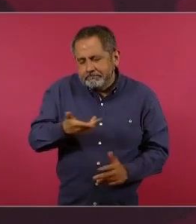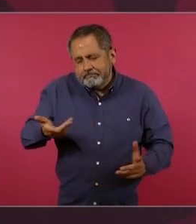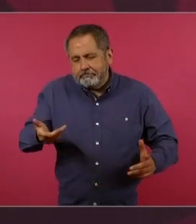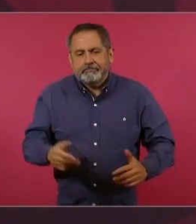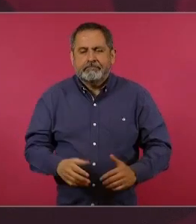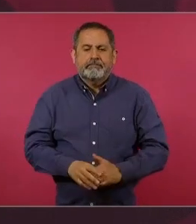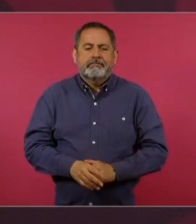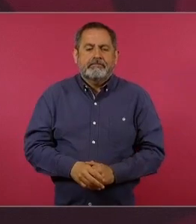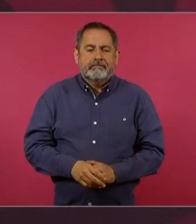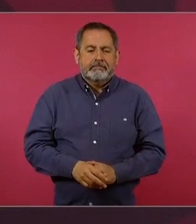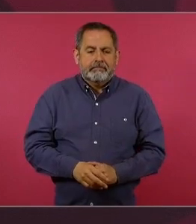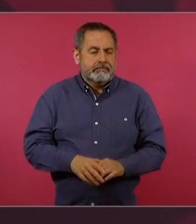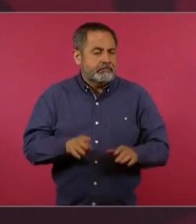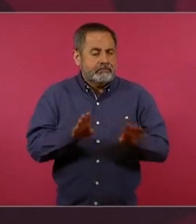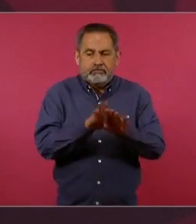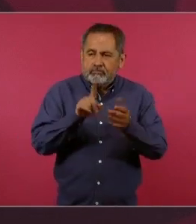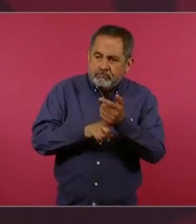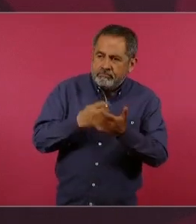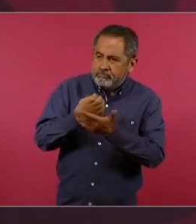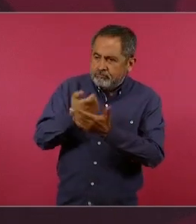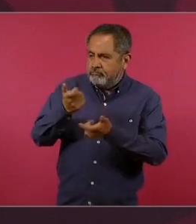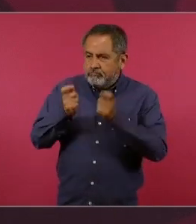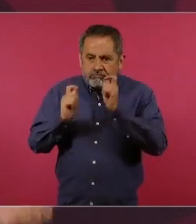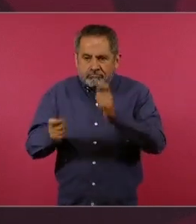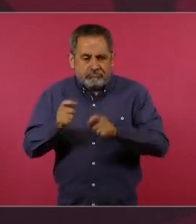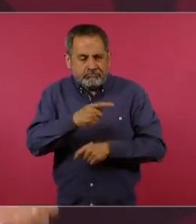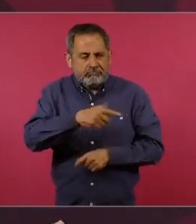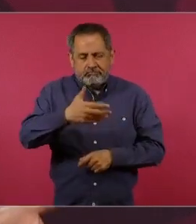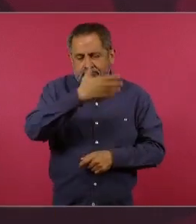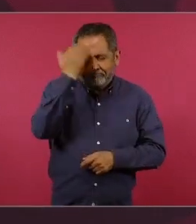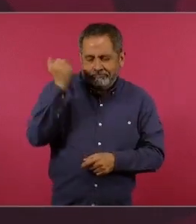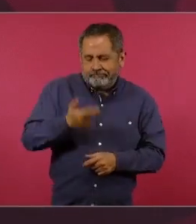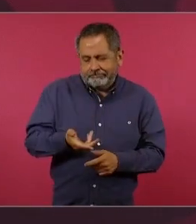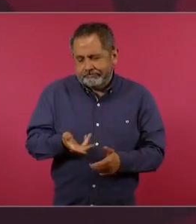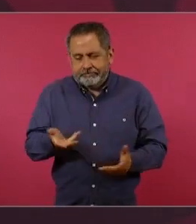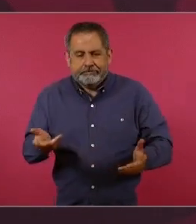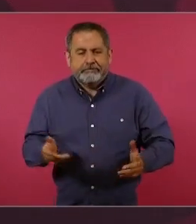de la situación económica y que por